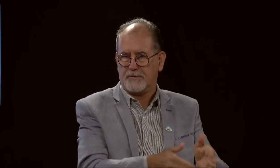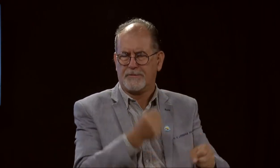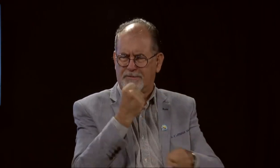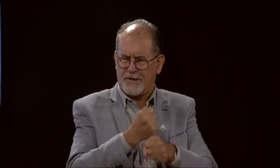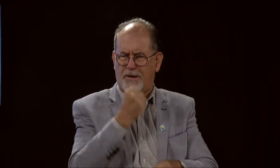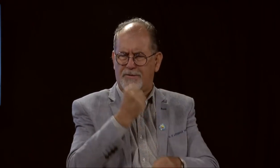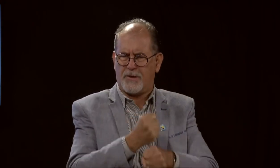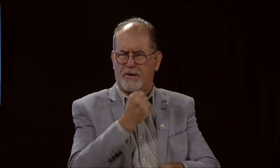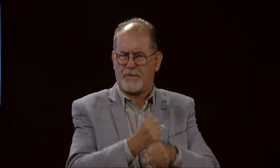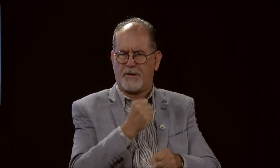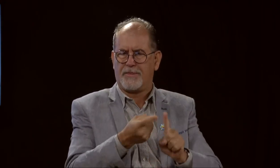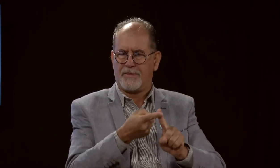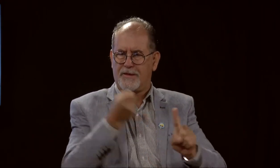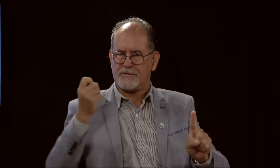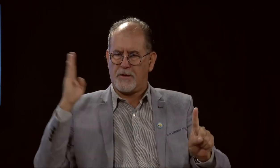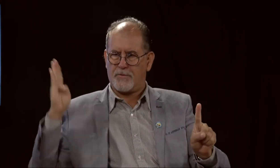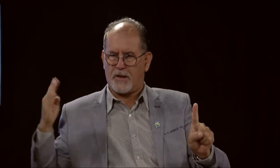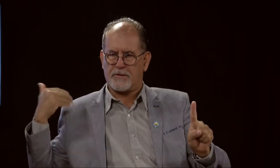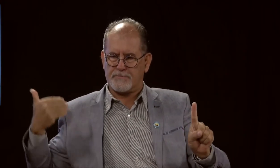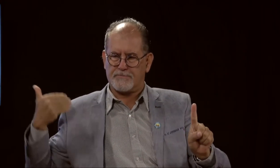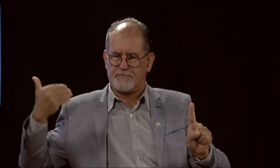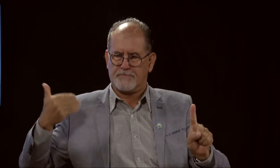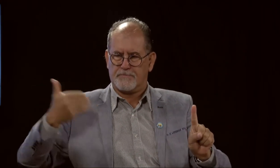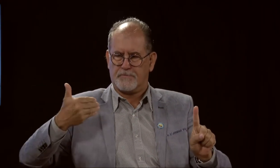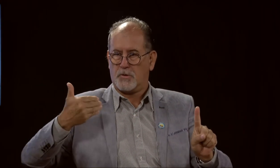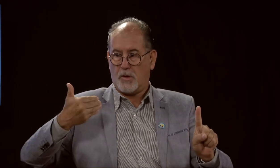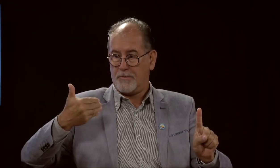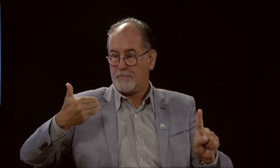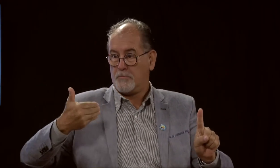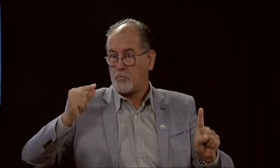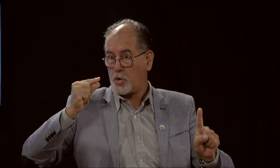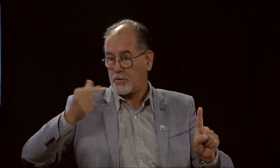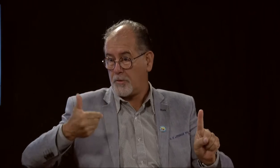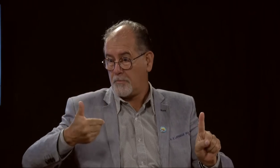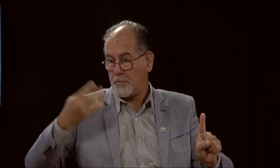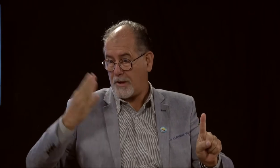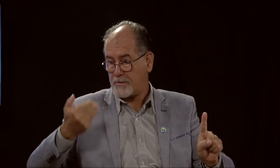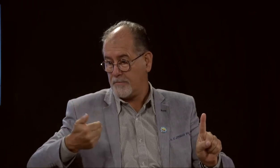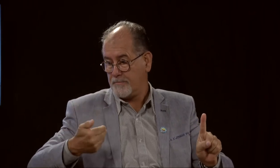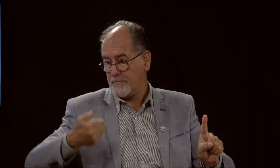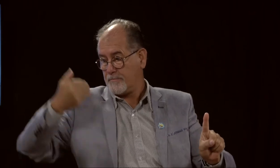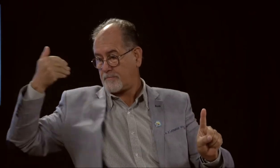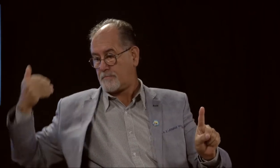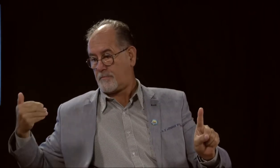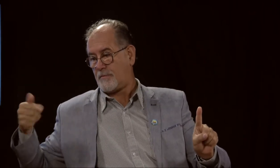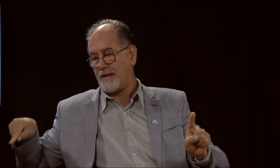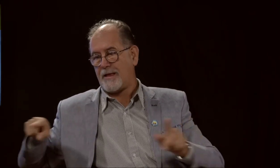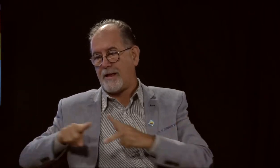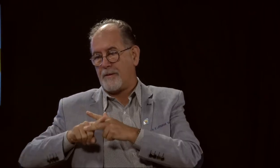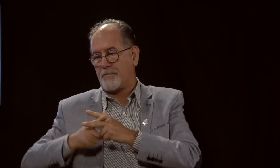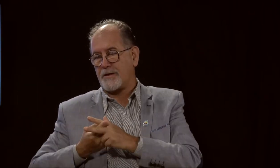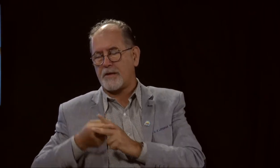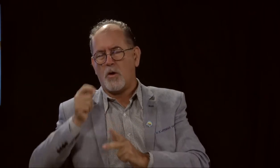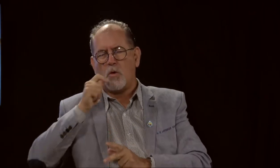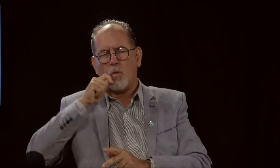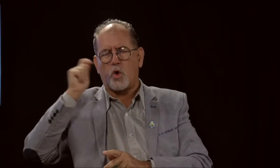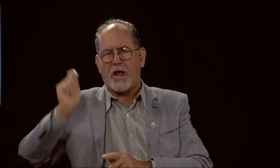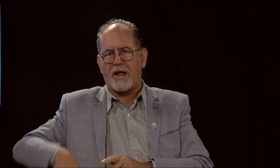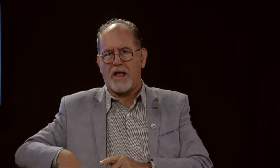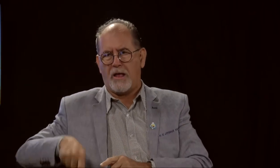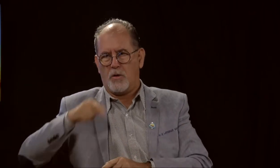entrenadores, a los deportistas que trabajan, y que se ha venido desde nuestra experiencia con Brasil.